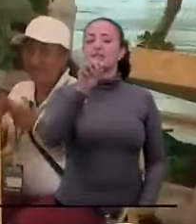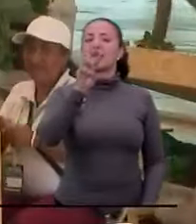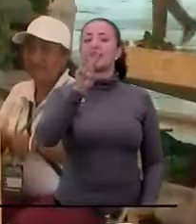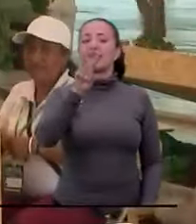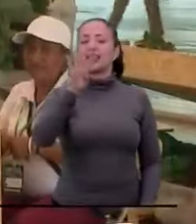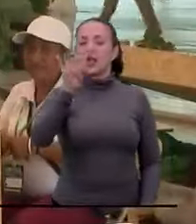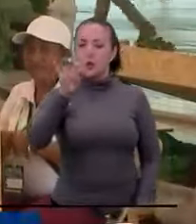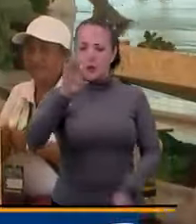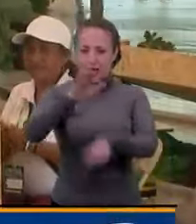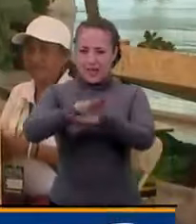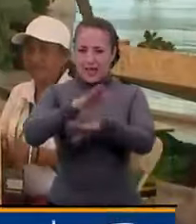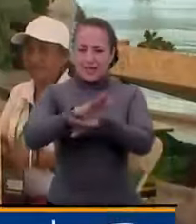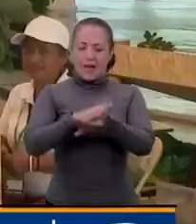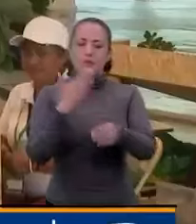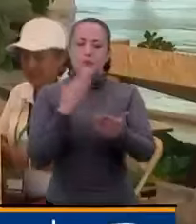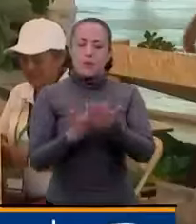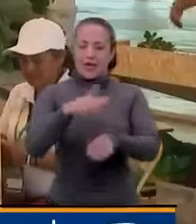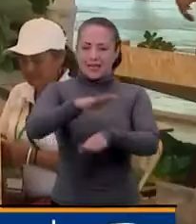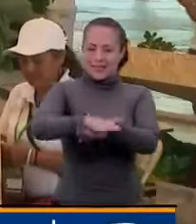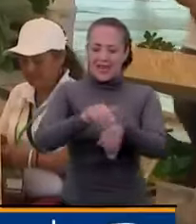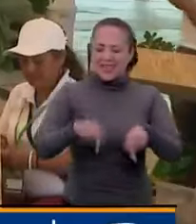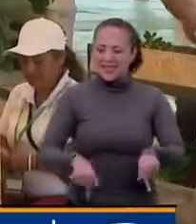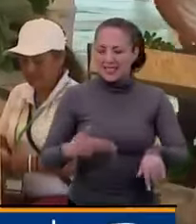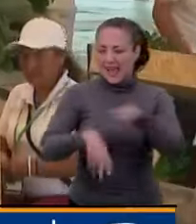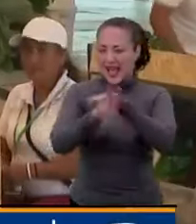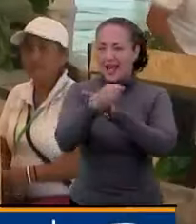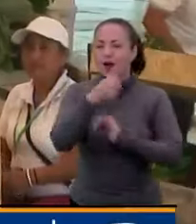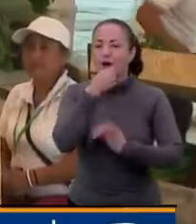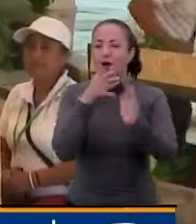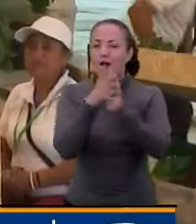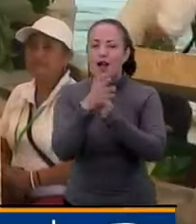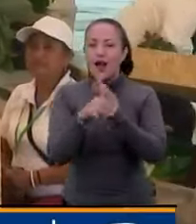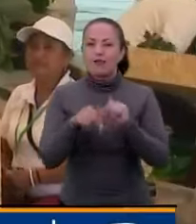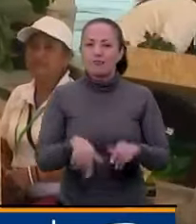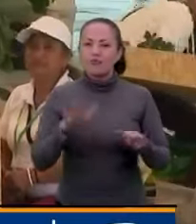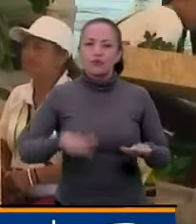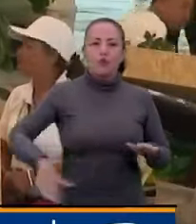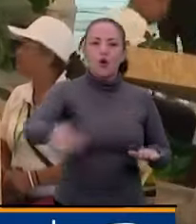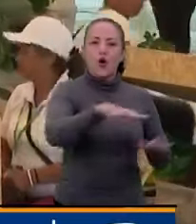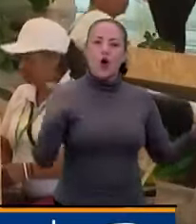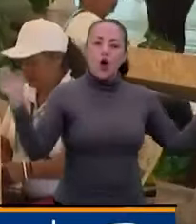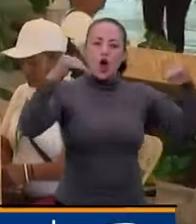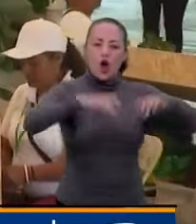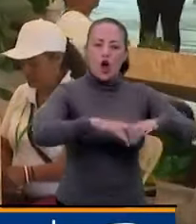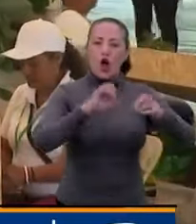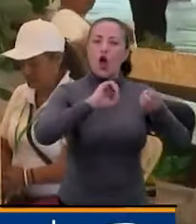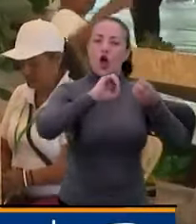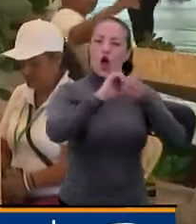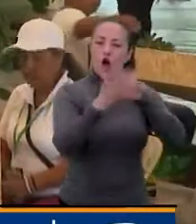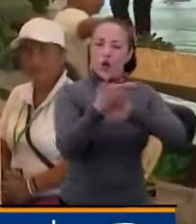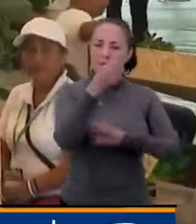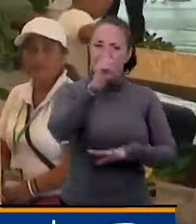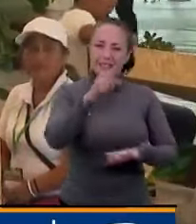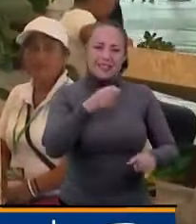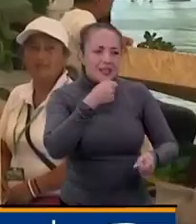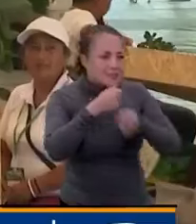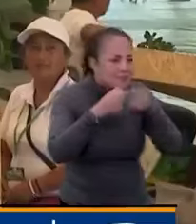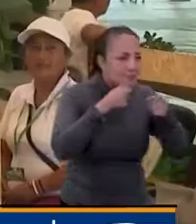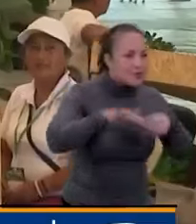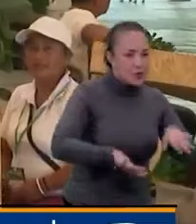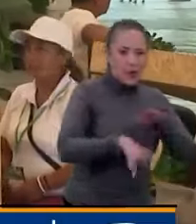12:39. Muy buenas tardes. Nosotros aquí en Noticias Caracol seguimos en este cubrimiento especial de la COP16 y hoy estamos transmitiendo desde